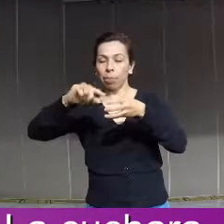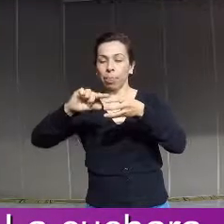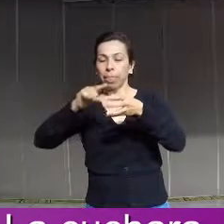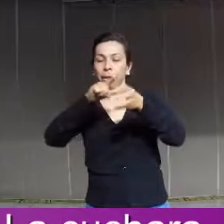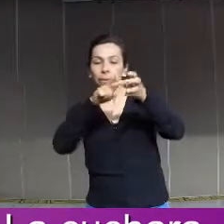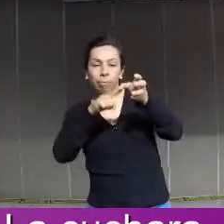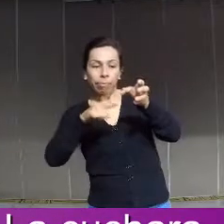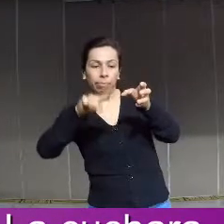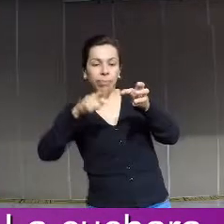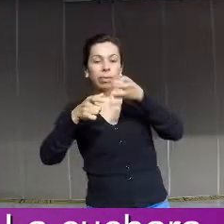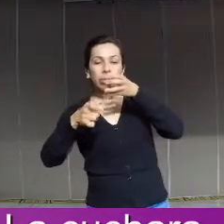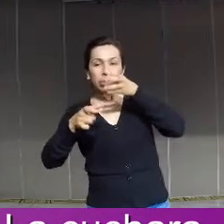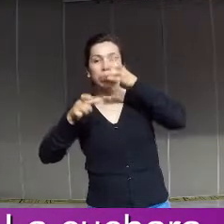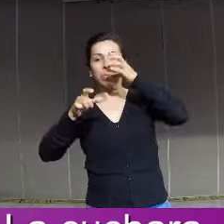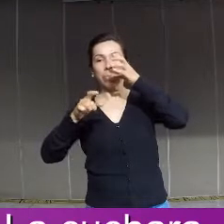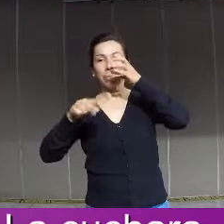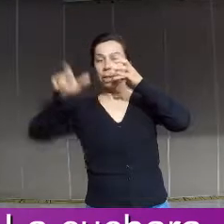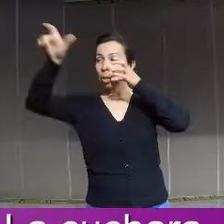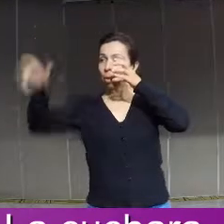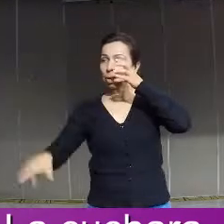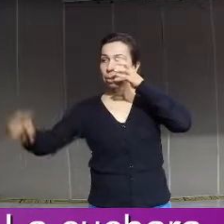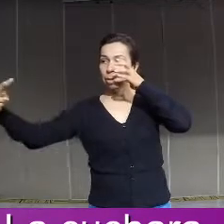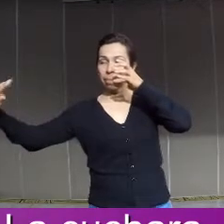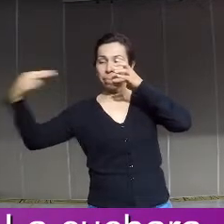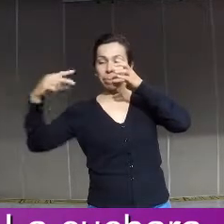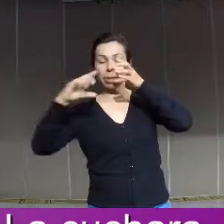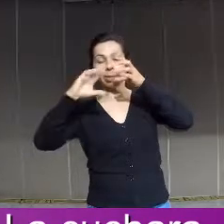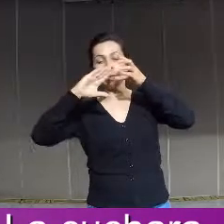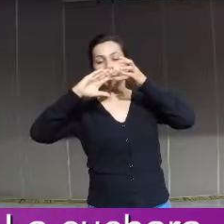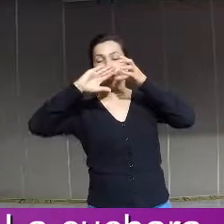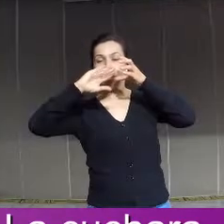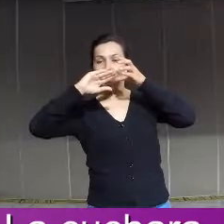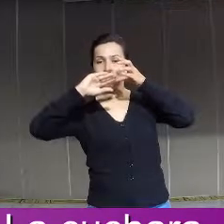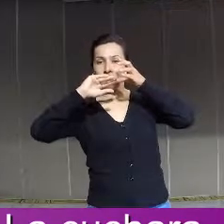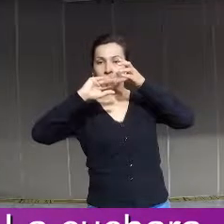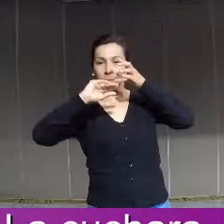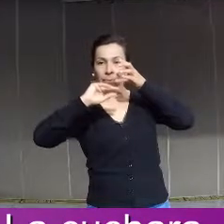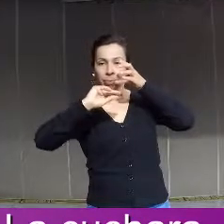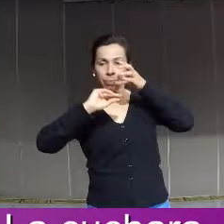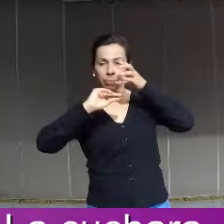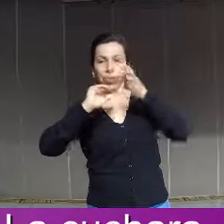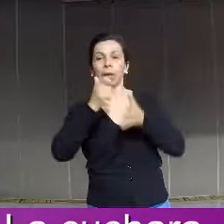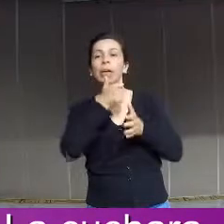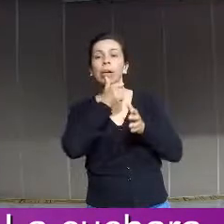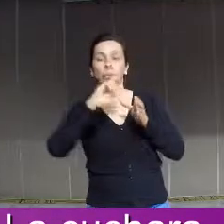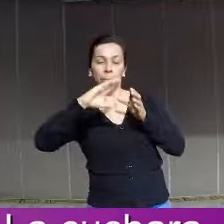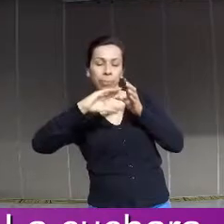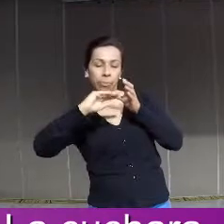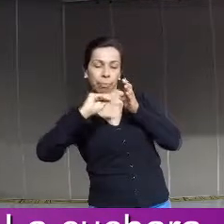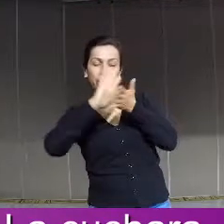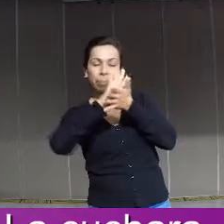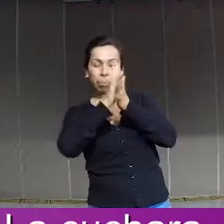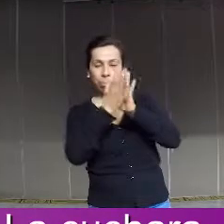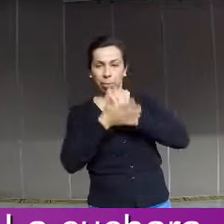paciente sepa el volumen del líquido que está ingresando, ¿sí? Entonces, la maniobra lateral, que es por detrás